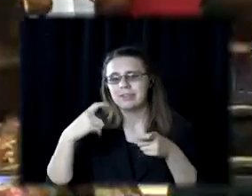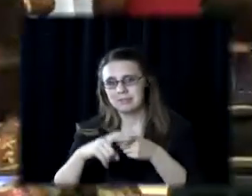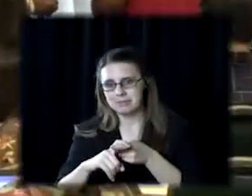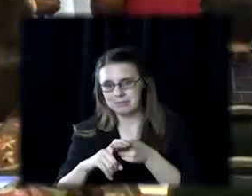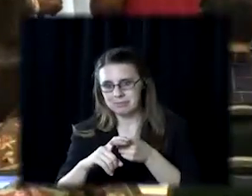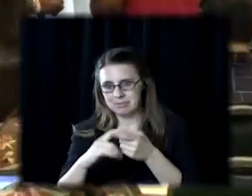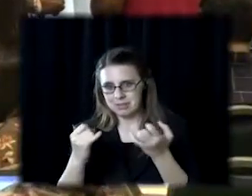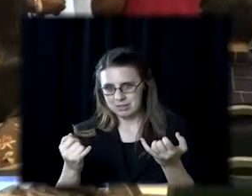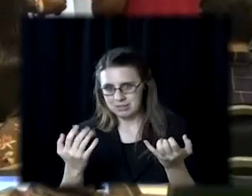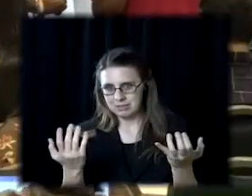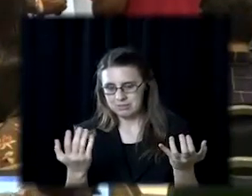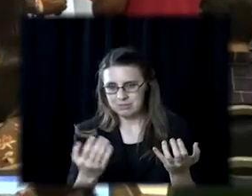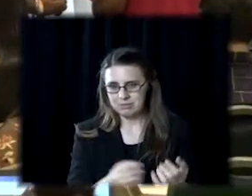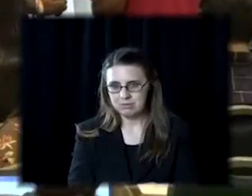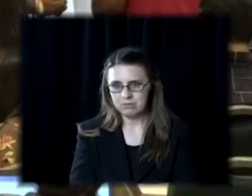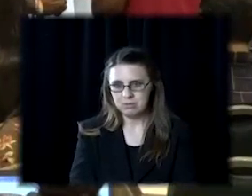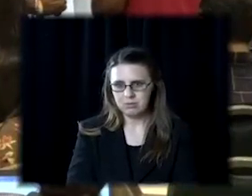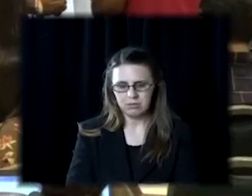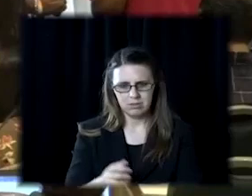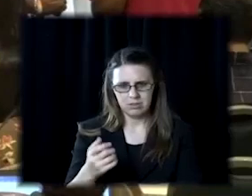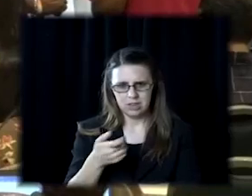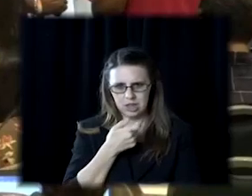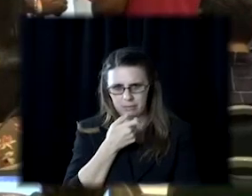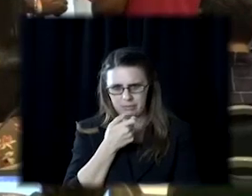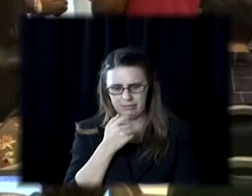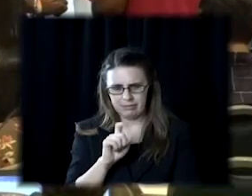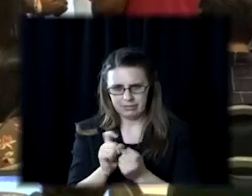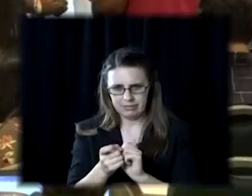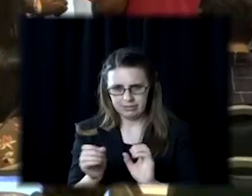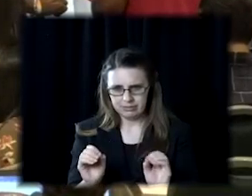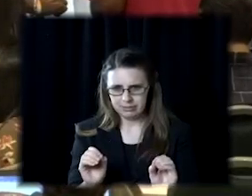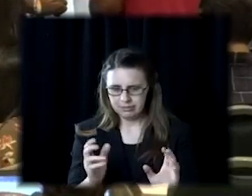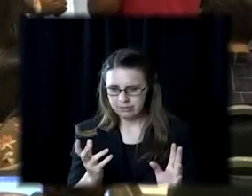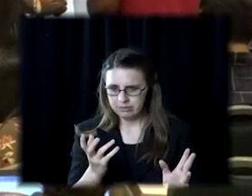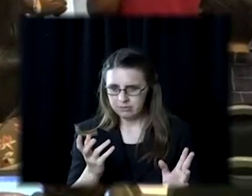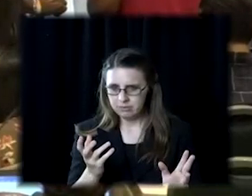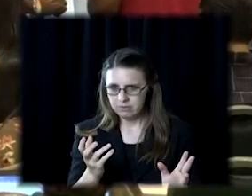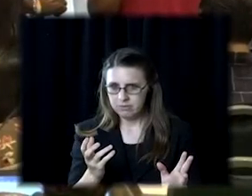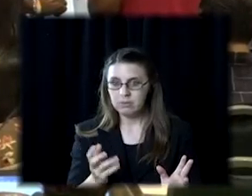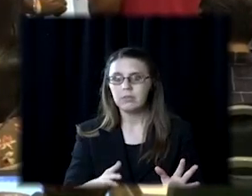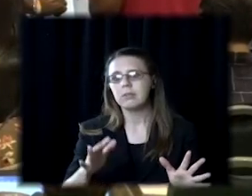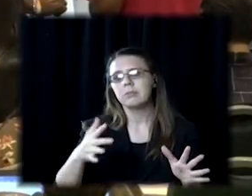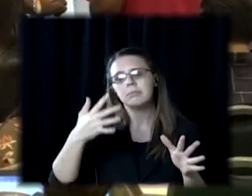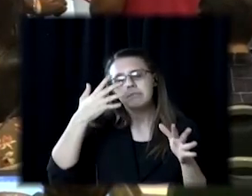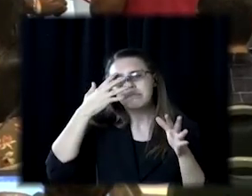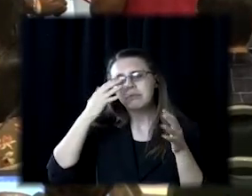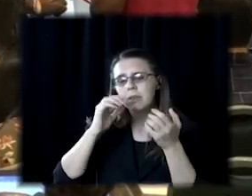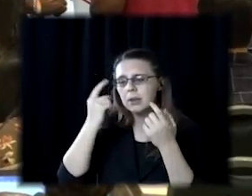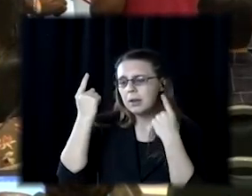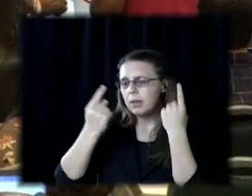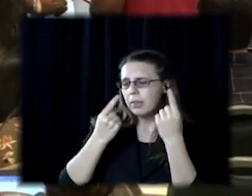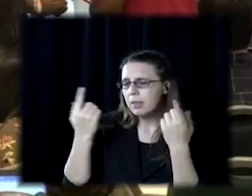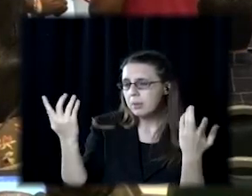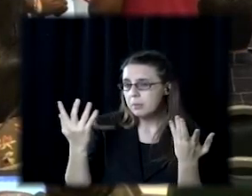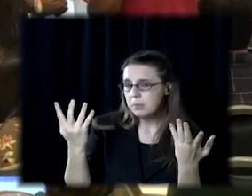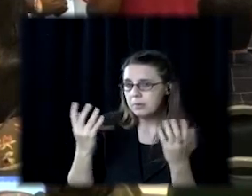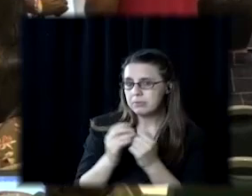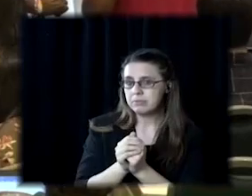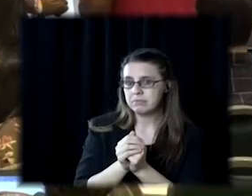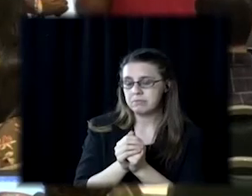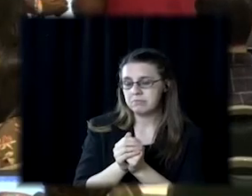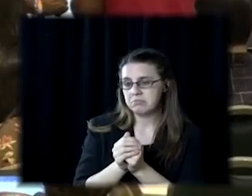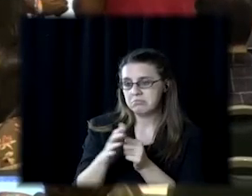anyone? They're not translated? Se tomó en consideración. Se tomó en consideración